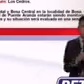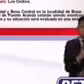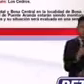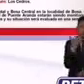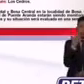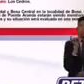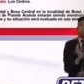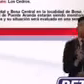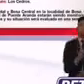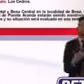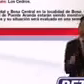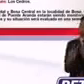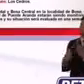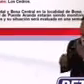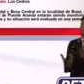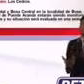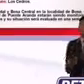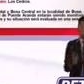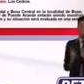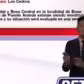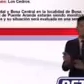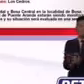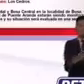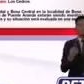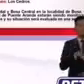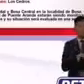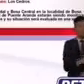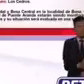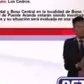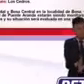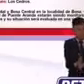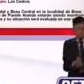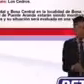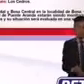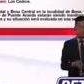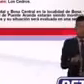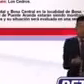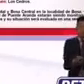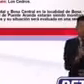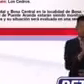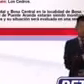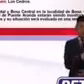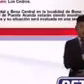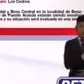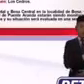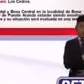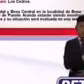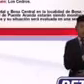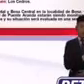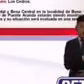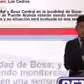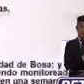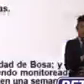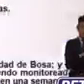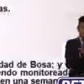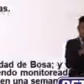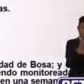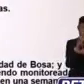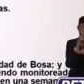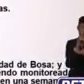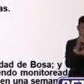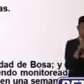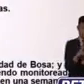pueden estar circulando el virus, continuaremos a partir de este sábado a las 0 horas, es decir,